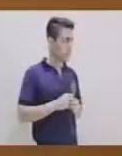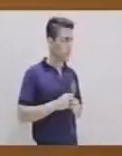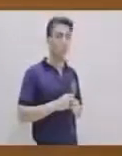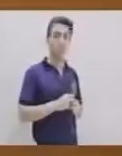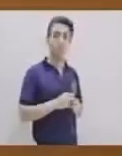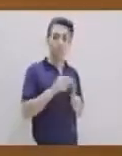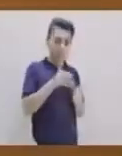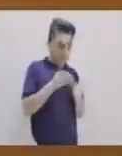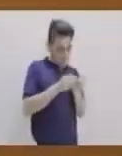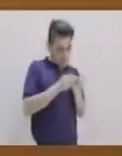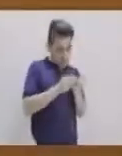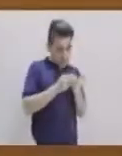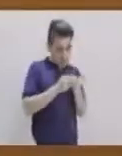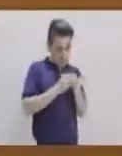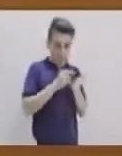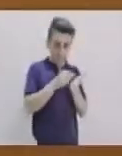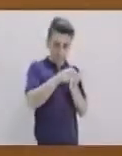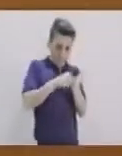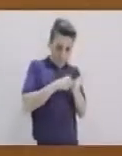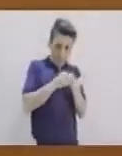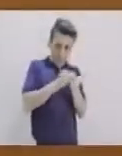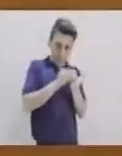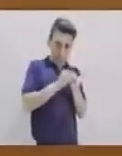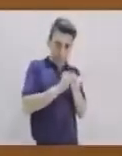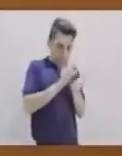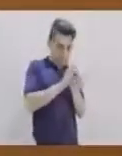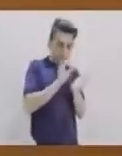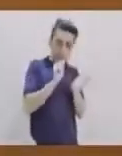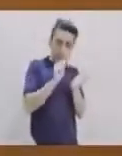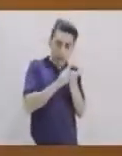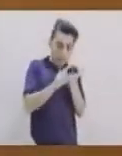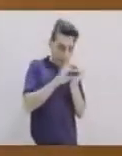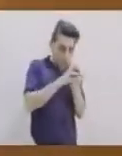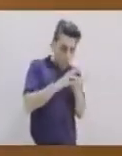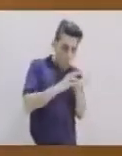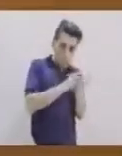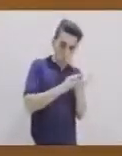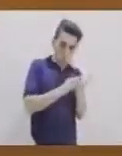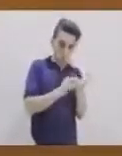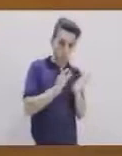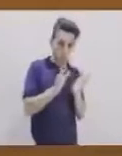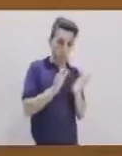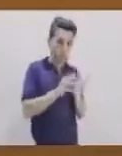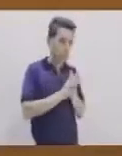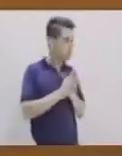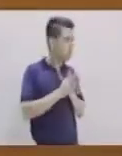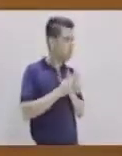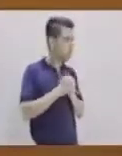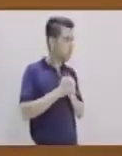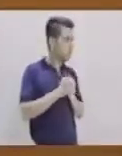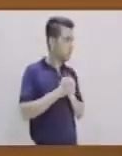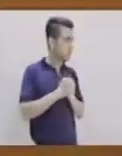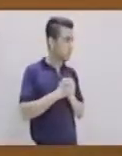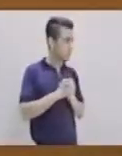la cuchilla, ¿verdad? Para eliminar esta como especie de pelusa que queda